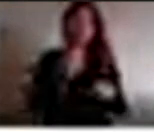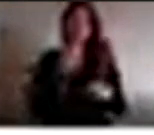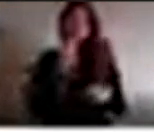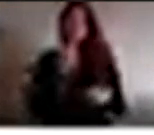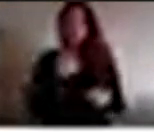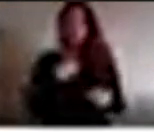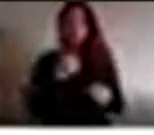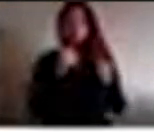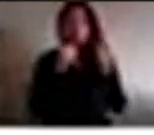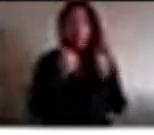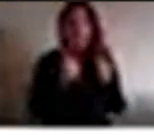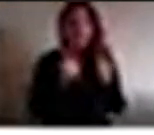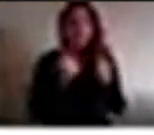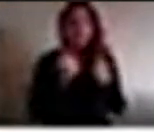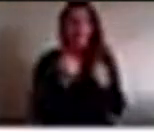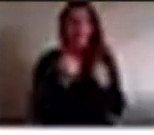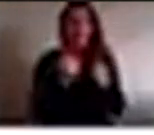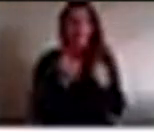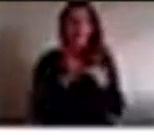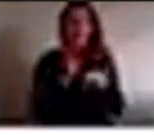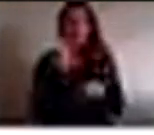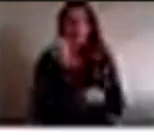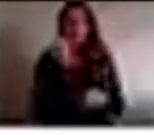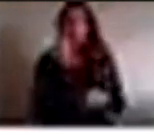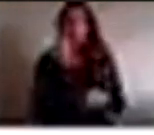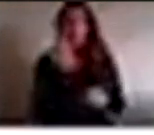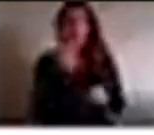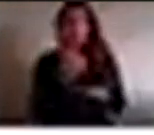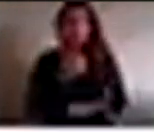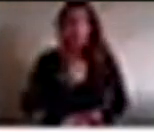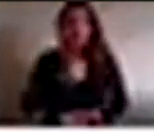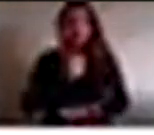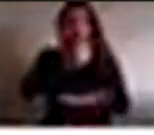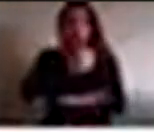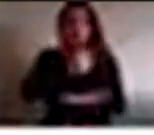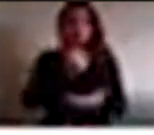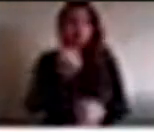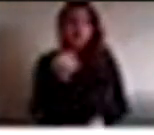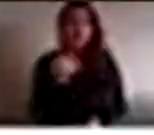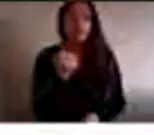ley 19.885, que dice en relación con las donaciones.